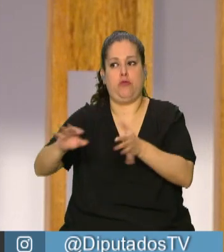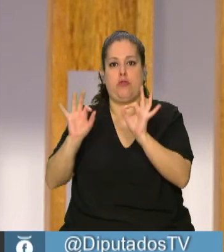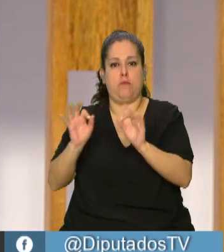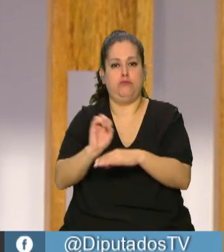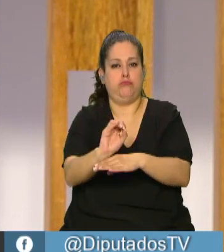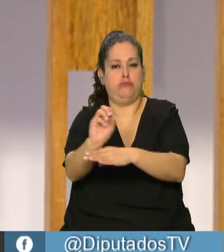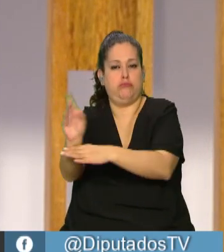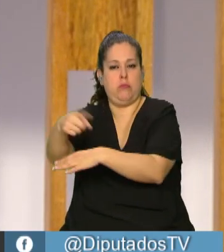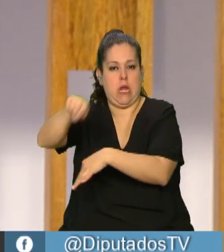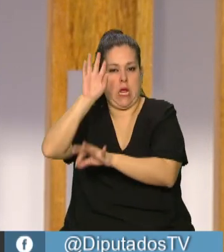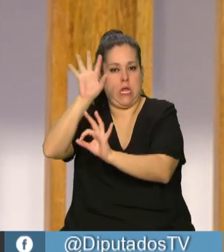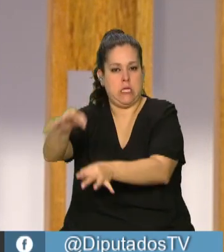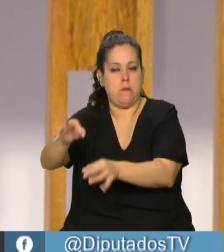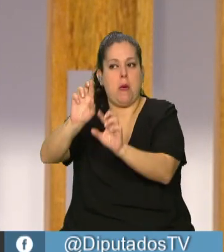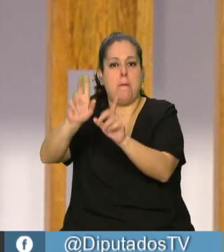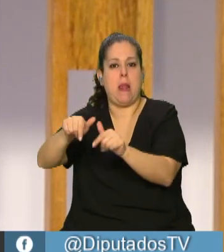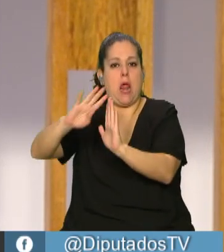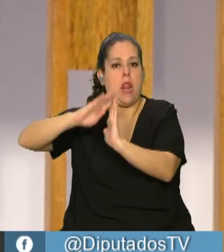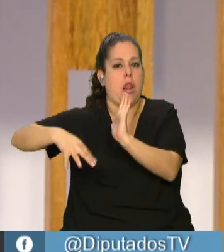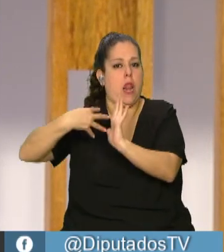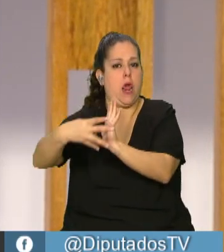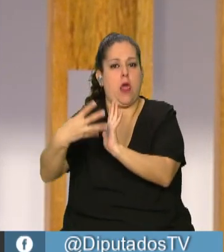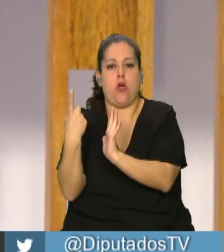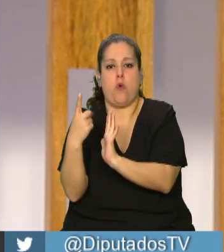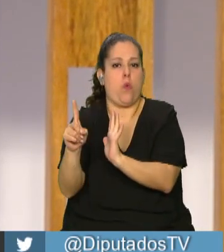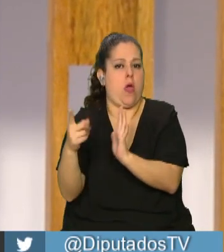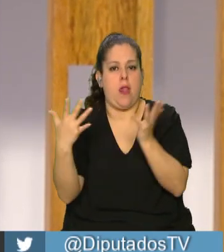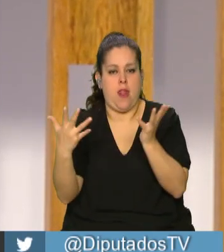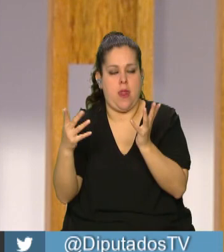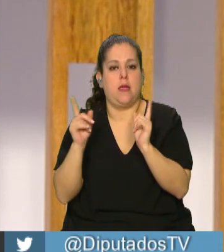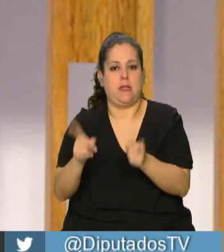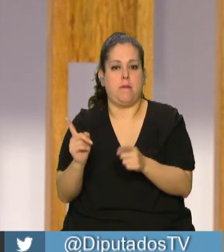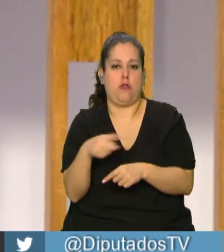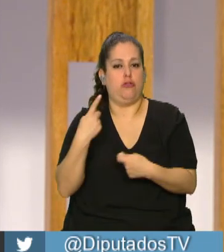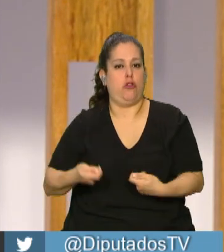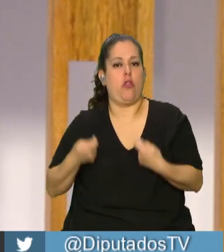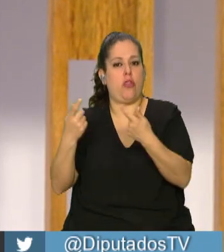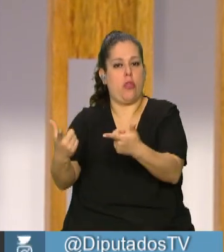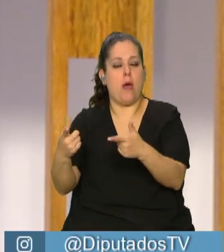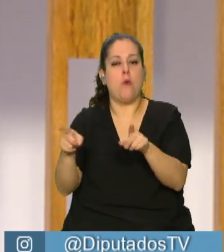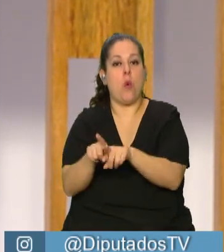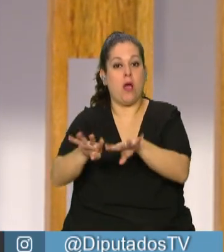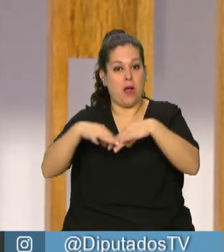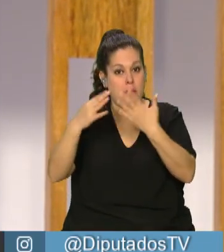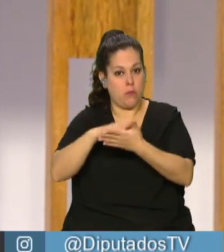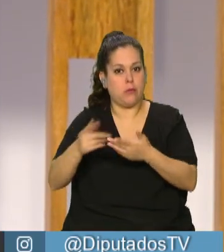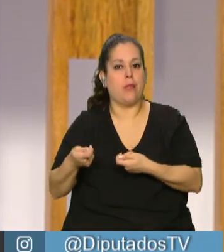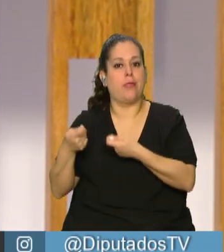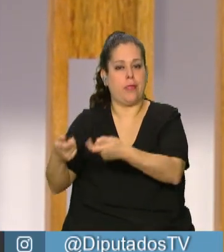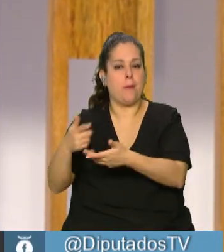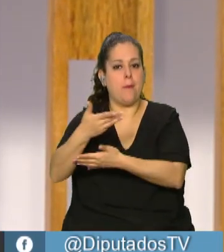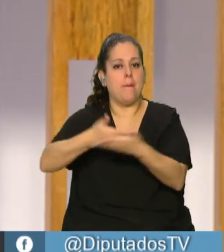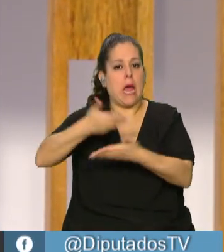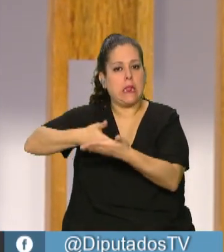ellos tengan conocimiento del plan que se va a tratar, y asimismo le proporcionamos en el recinto, por ejemplo, todo el